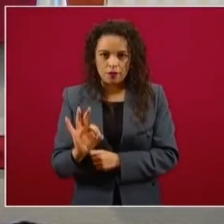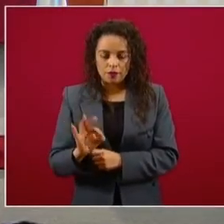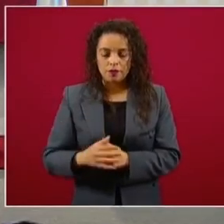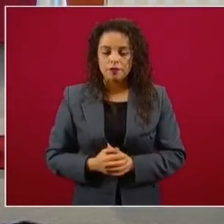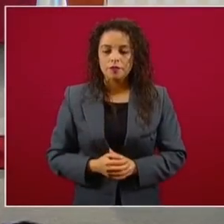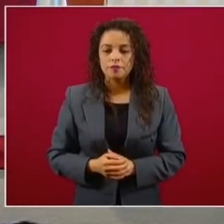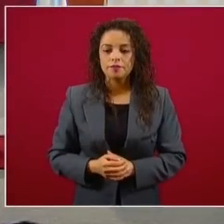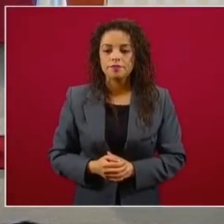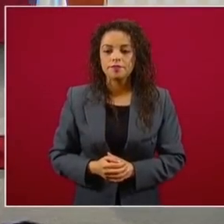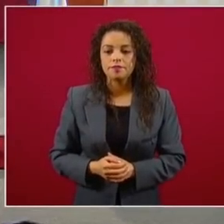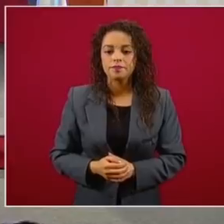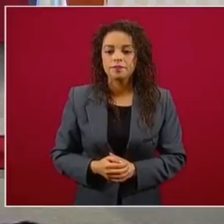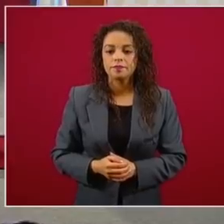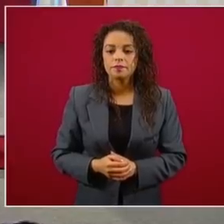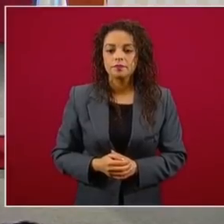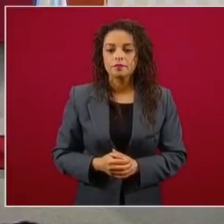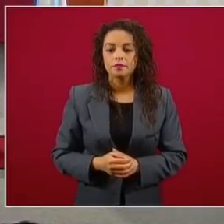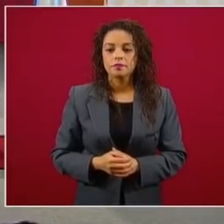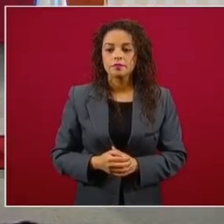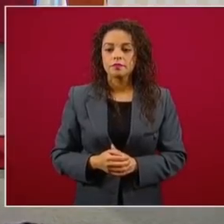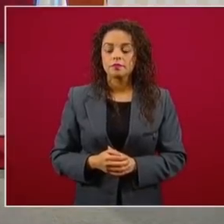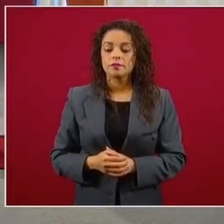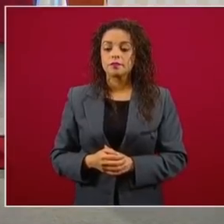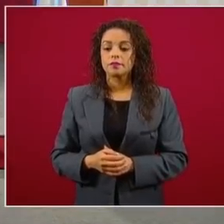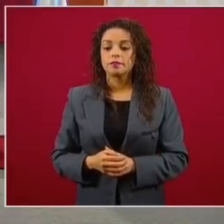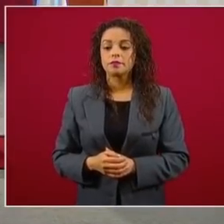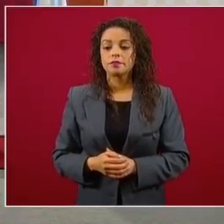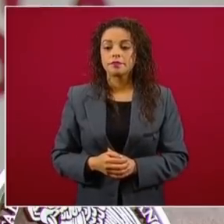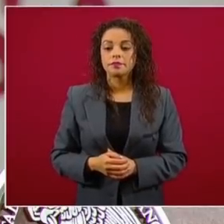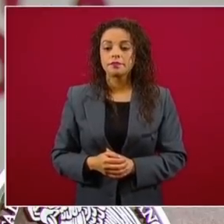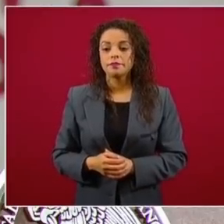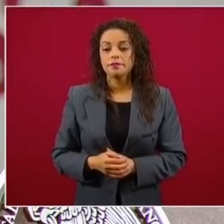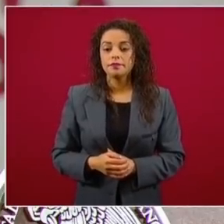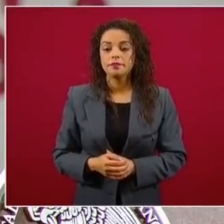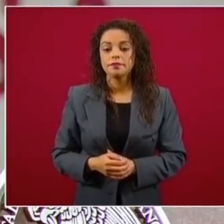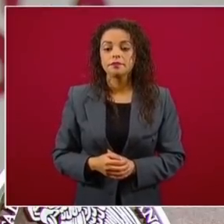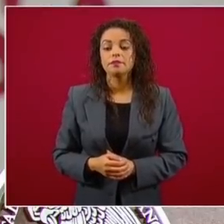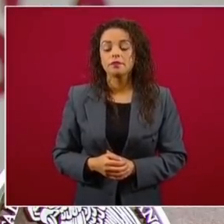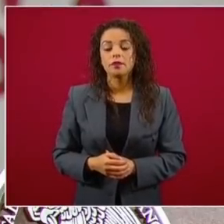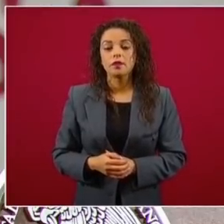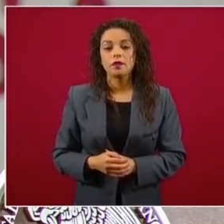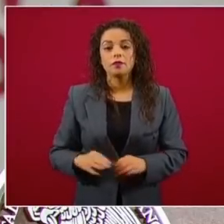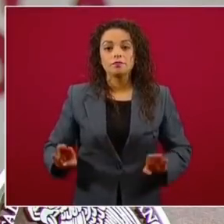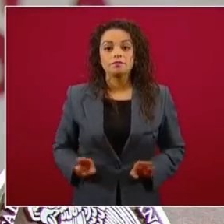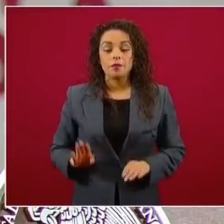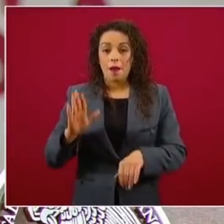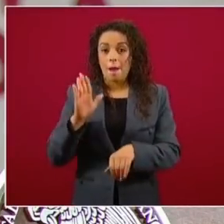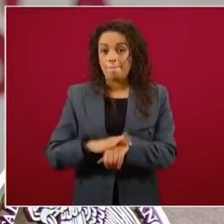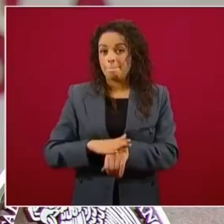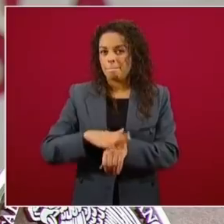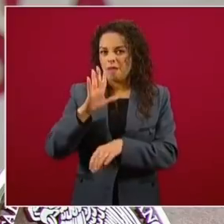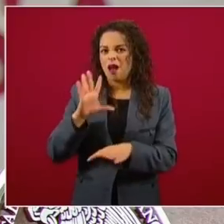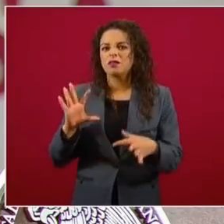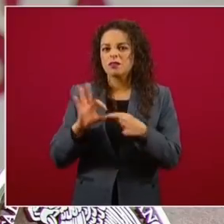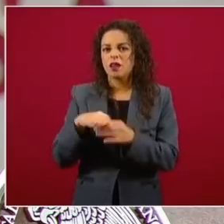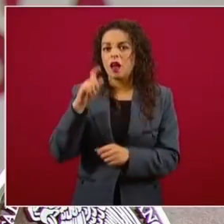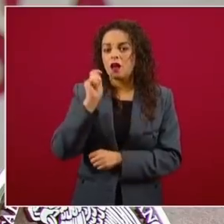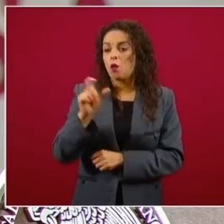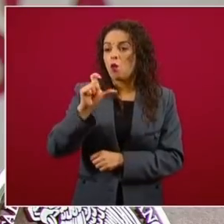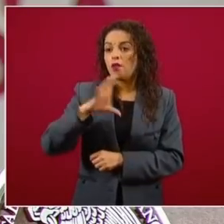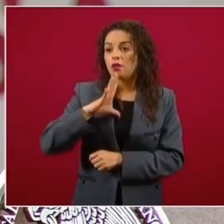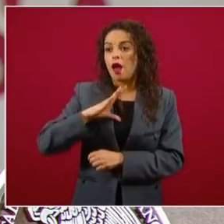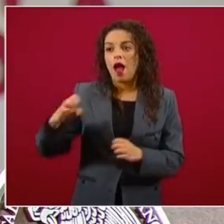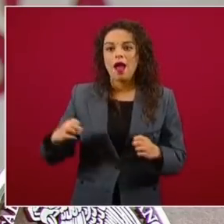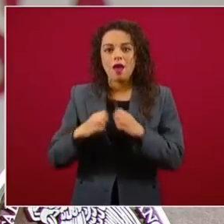El tipo de cambio, una de las características más comunes en crisis como las que vemos es lo que se